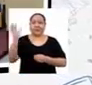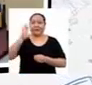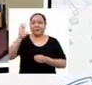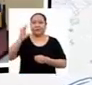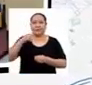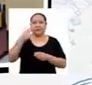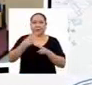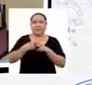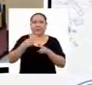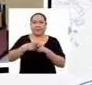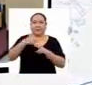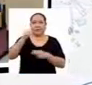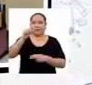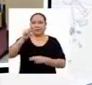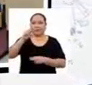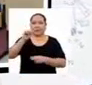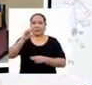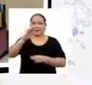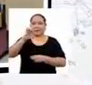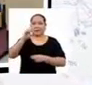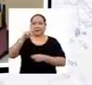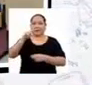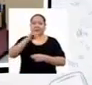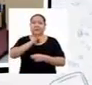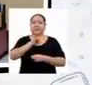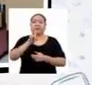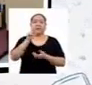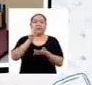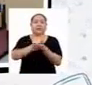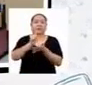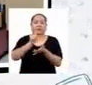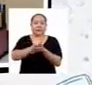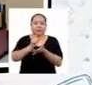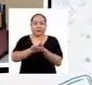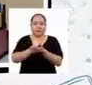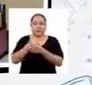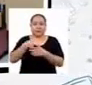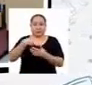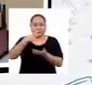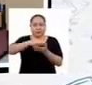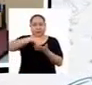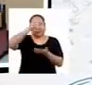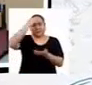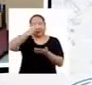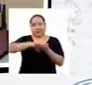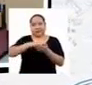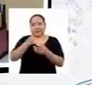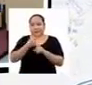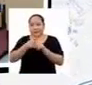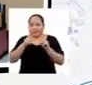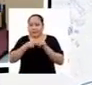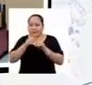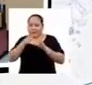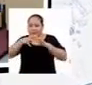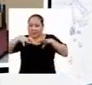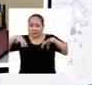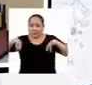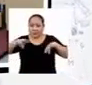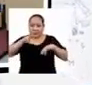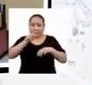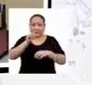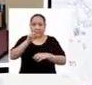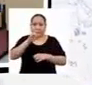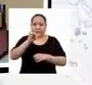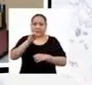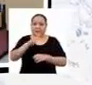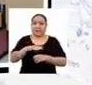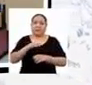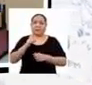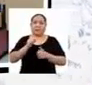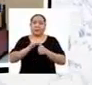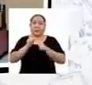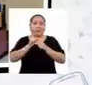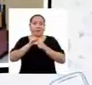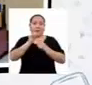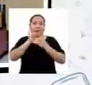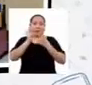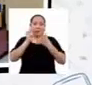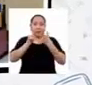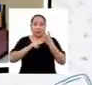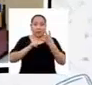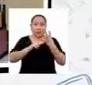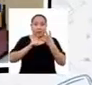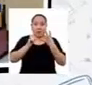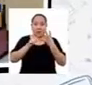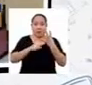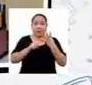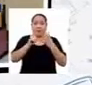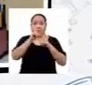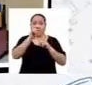Hola, soy Araceli de la región Lima. Hemos aprendido sobre los tipos de variables. En la pregunta 4 de nuestro cuestionario